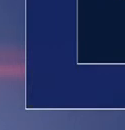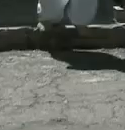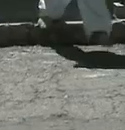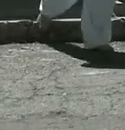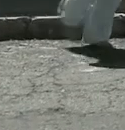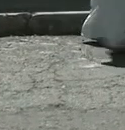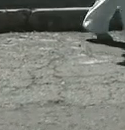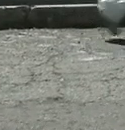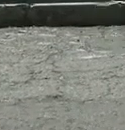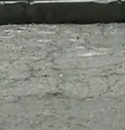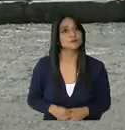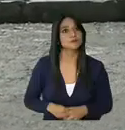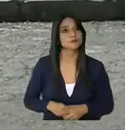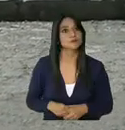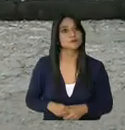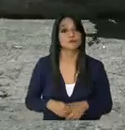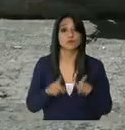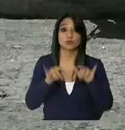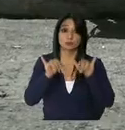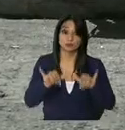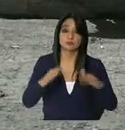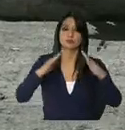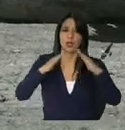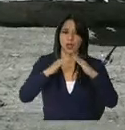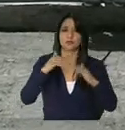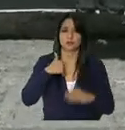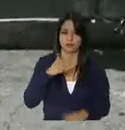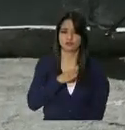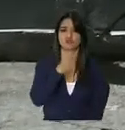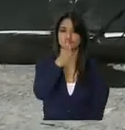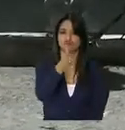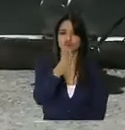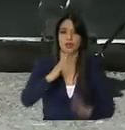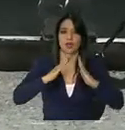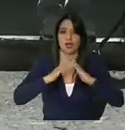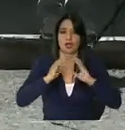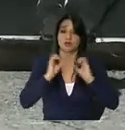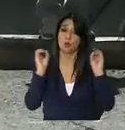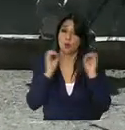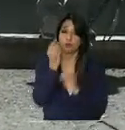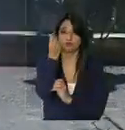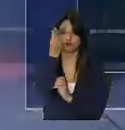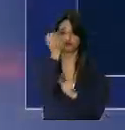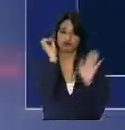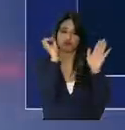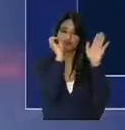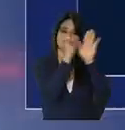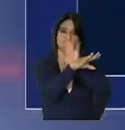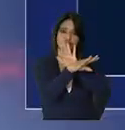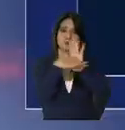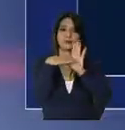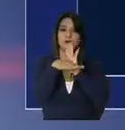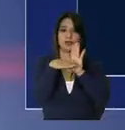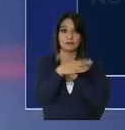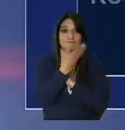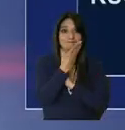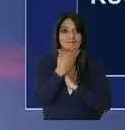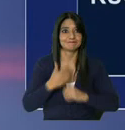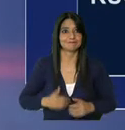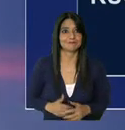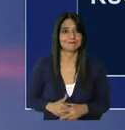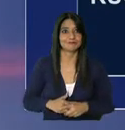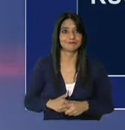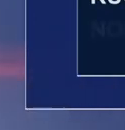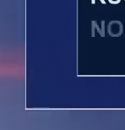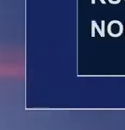0992-648273. Para evitar que salga de casa, recolectamos su donación o puede hacer su aporte económico a la cuenta corriente del Banco del